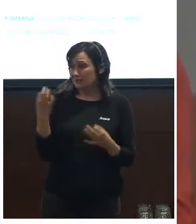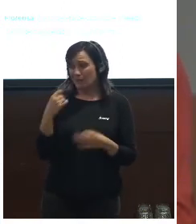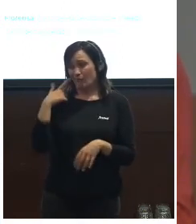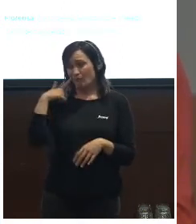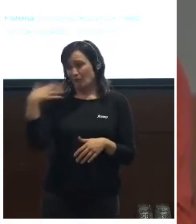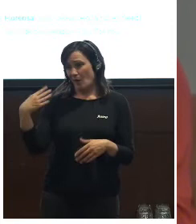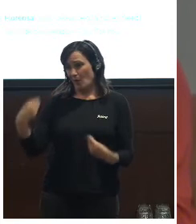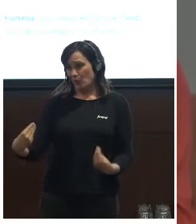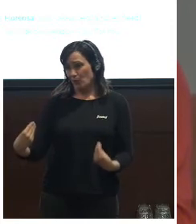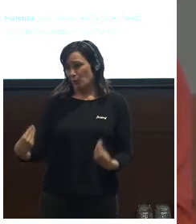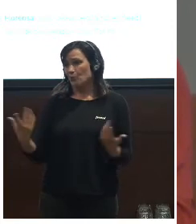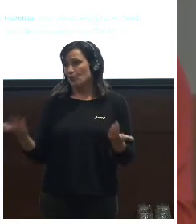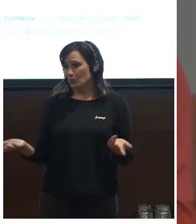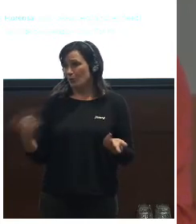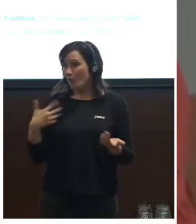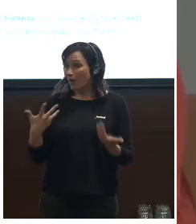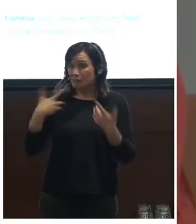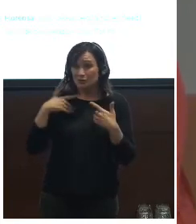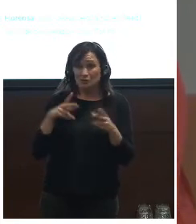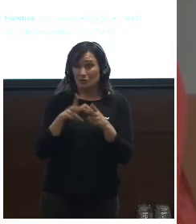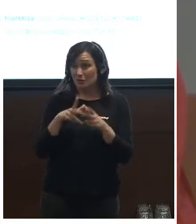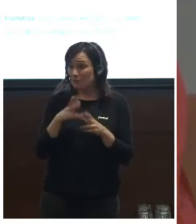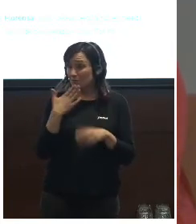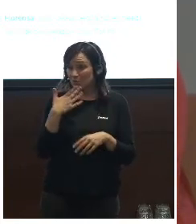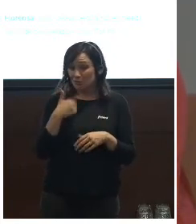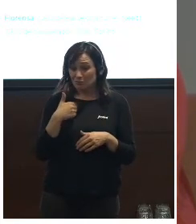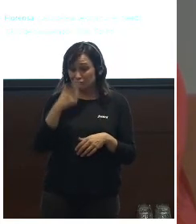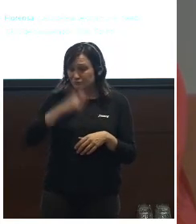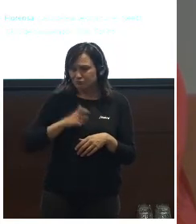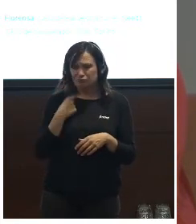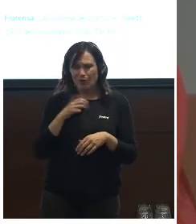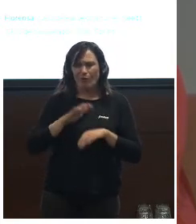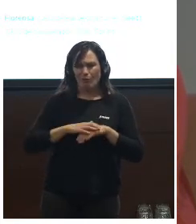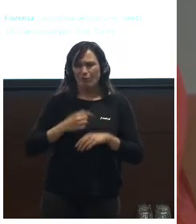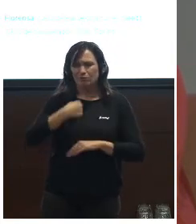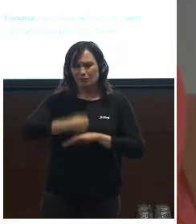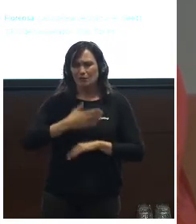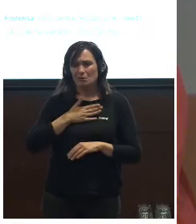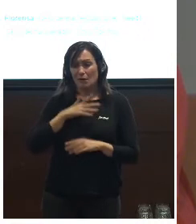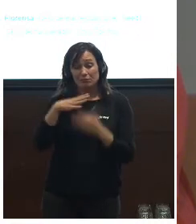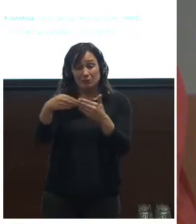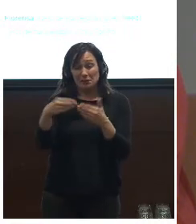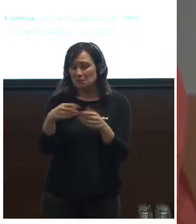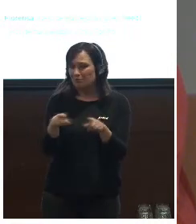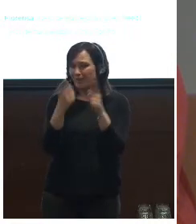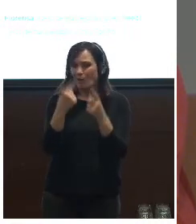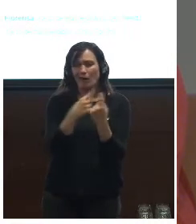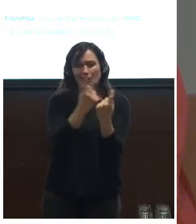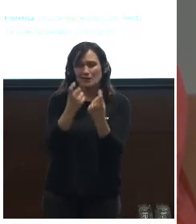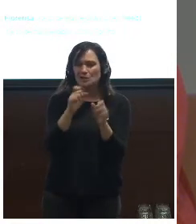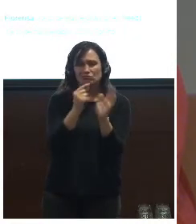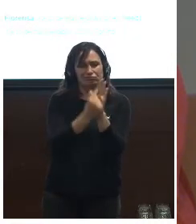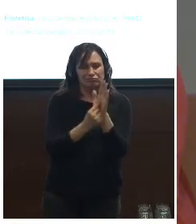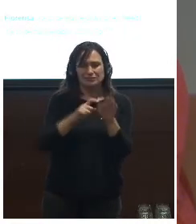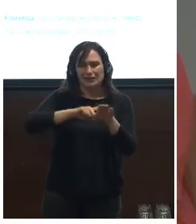reputación. Para mí, la responsabilidad social, cuando tú cumples con tu deber, que es de dar a tu cliente, independientemente de su